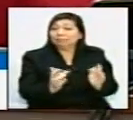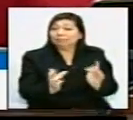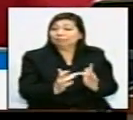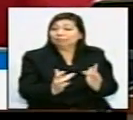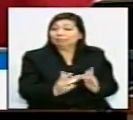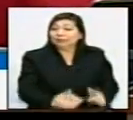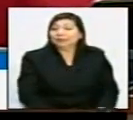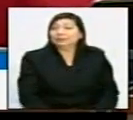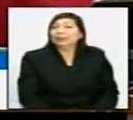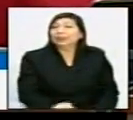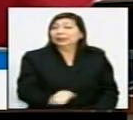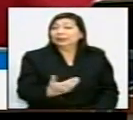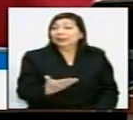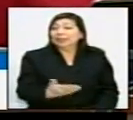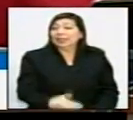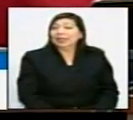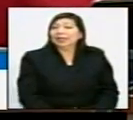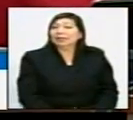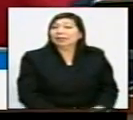identificado que existen